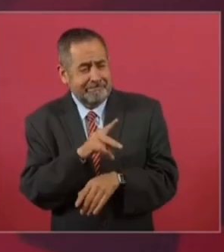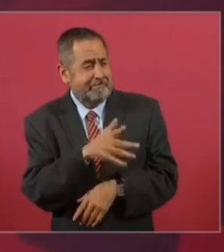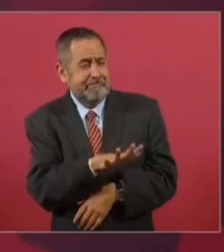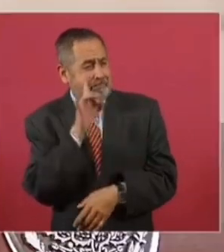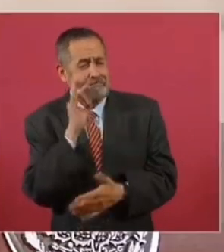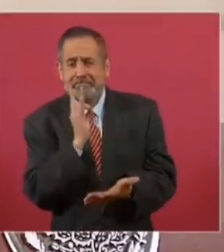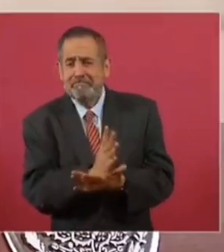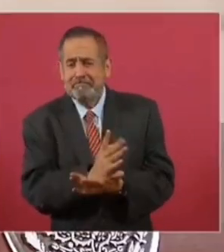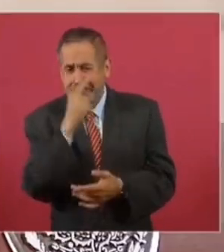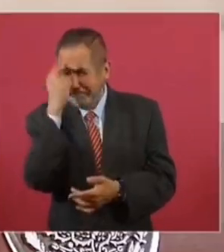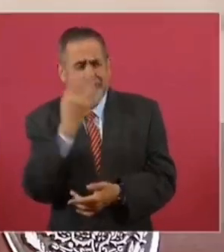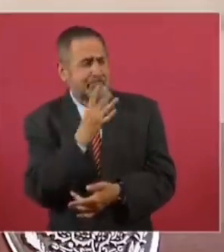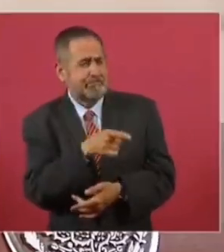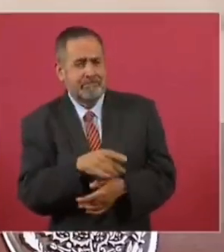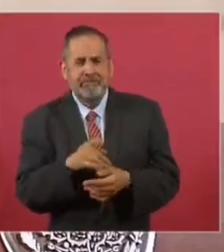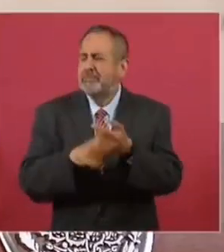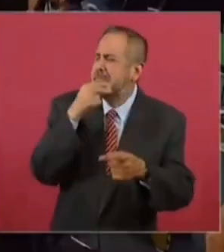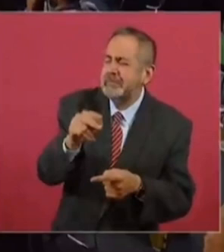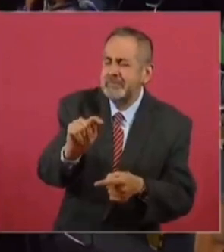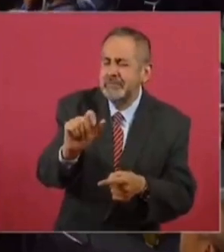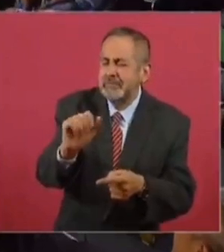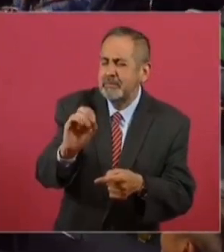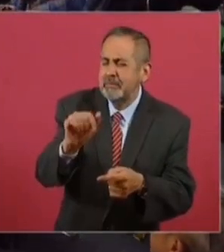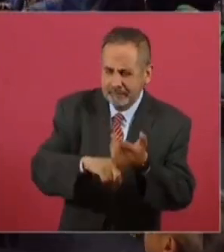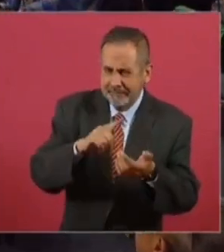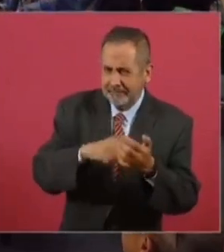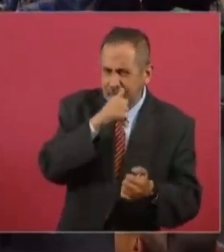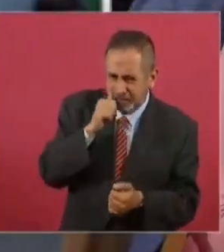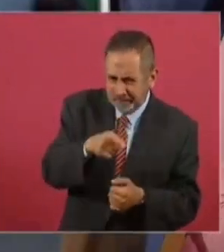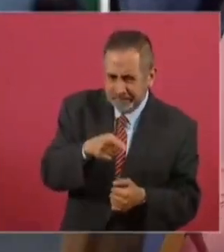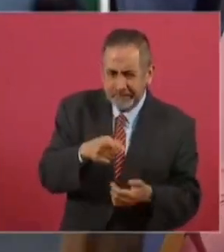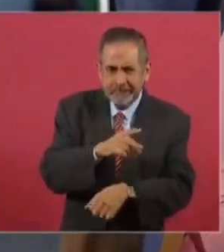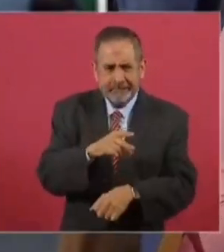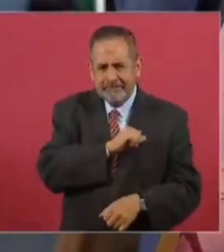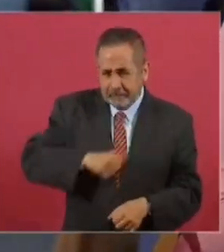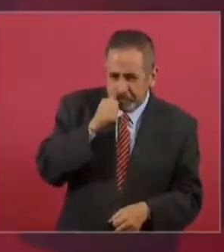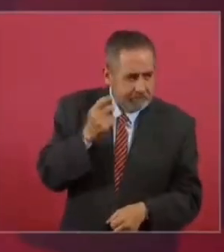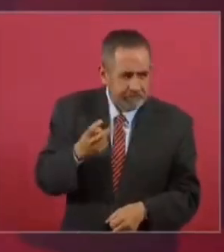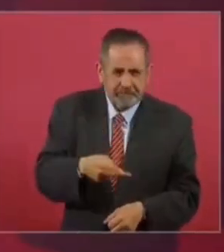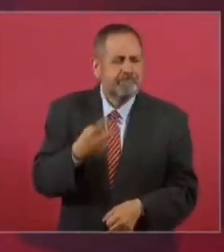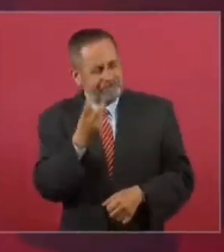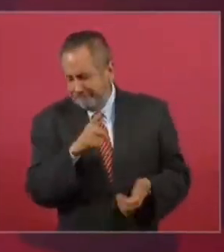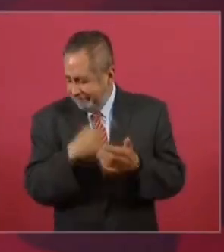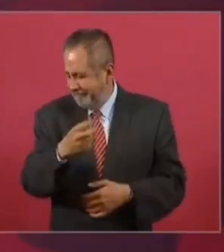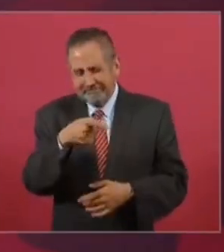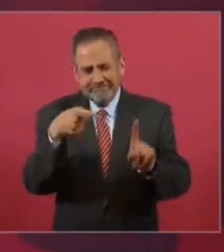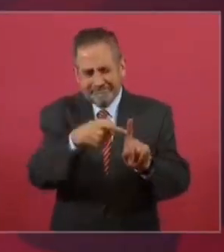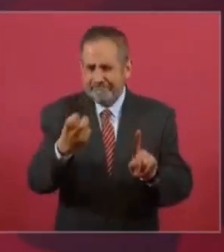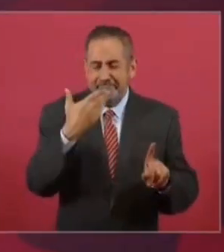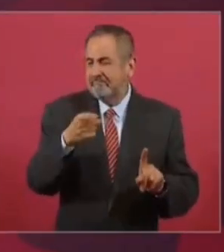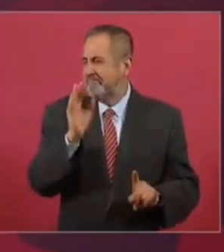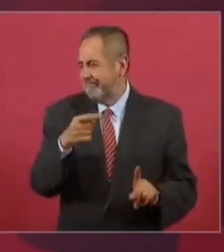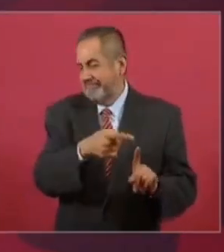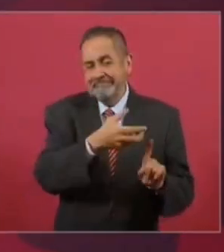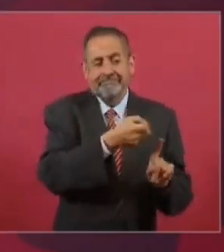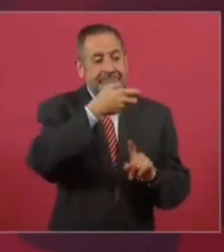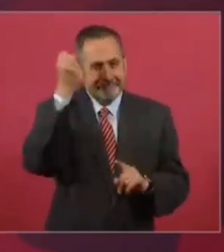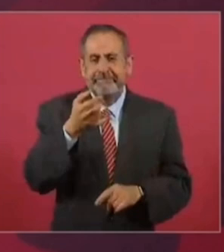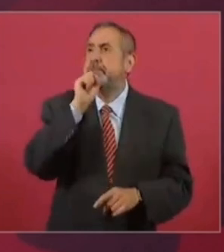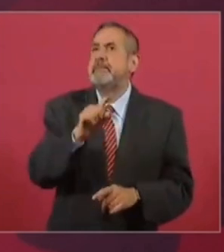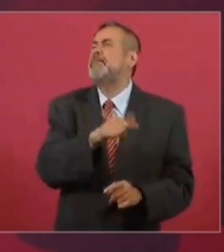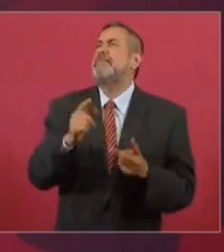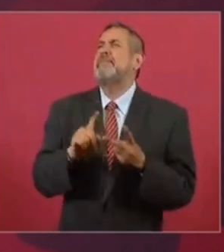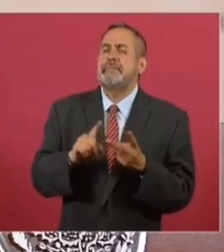dije, predecibles. ¿Cuál es Taboada? ¿El de Benito Juárez? Benito Juárez. Ese, ese es. ¿Ese es el bueno? Sí, ese. Porque también